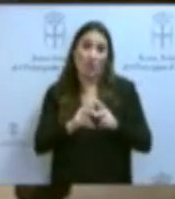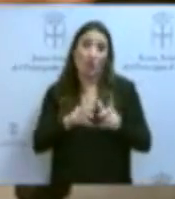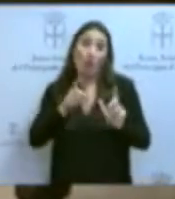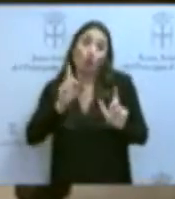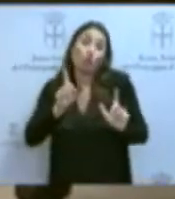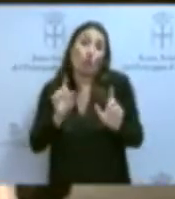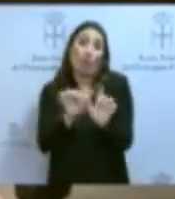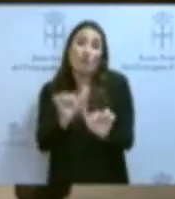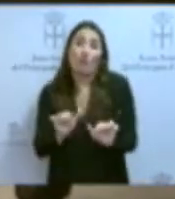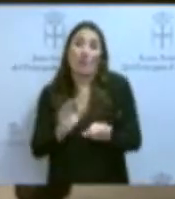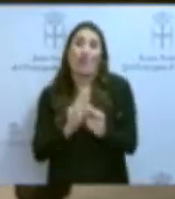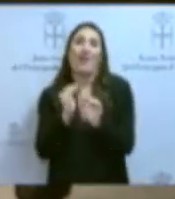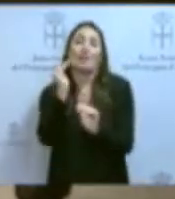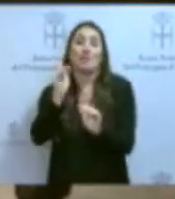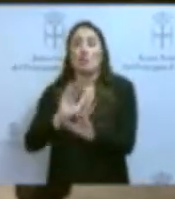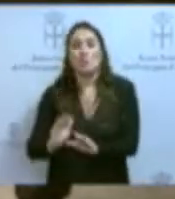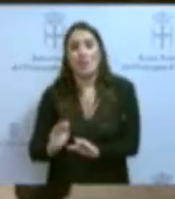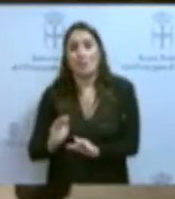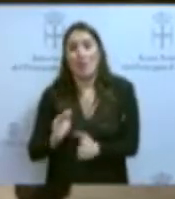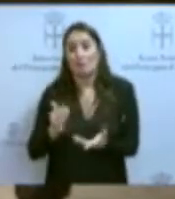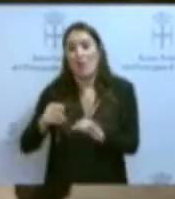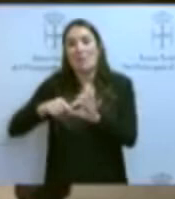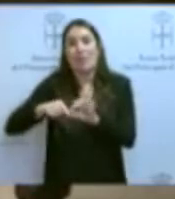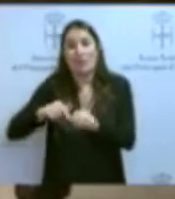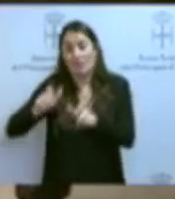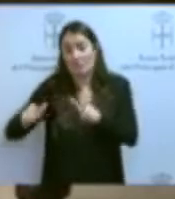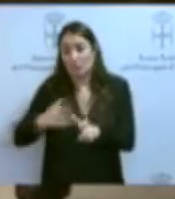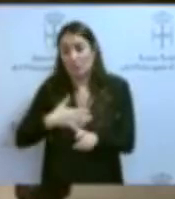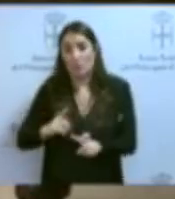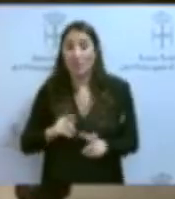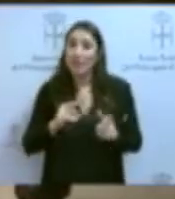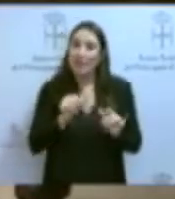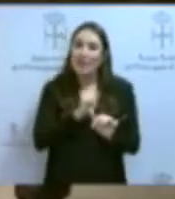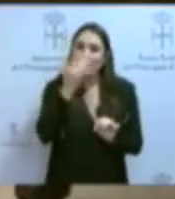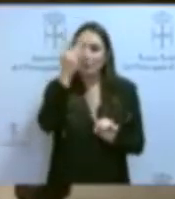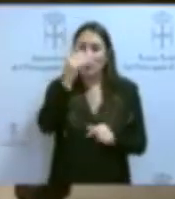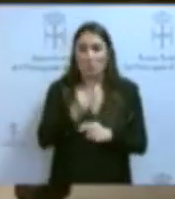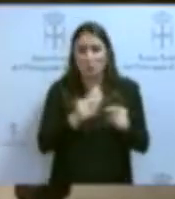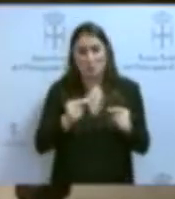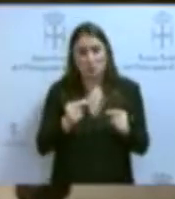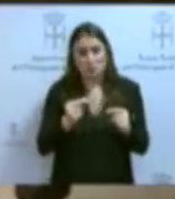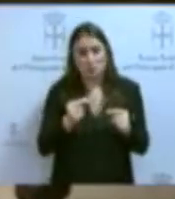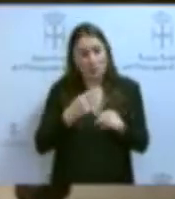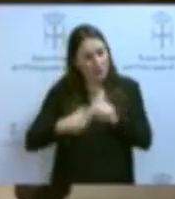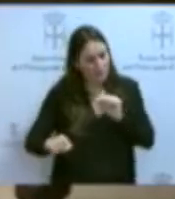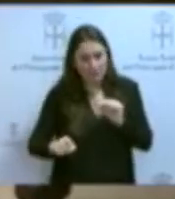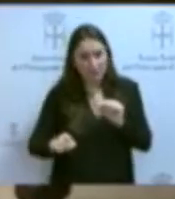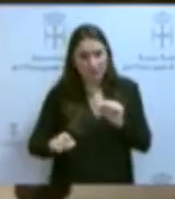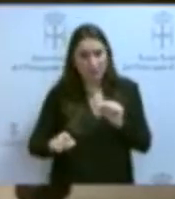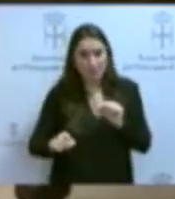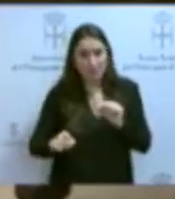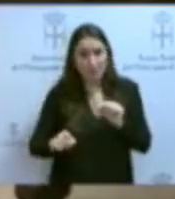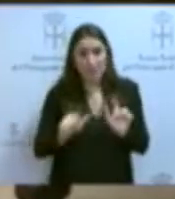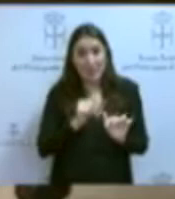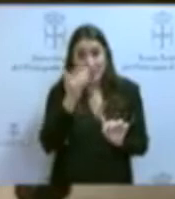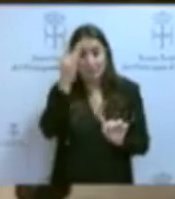mecanismo de ascenso y finalmente un puesto que nadie quiere. Ojalá me equivoque, los presupuestos no sean tan predecibles como cada inicio de curso y seamos capaces de llegar a algún